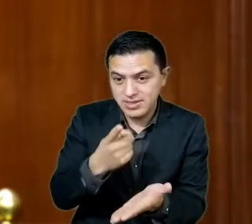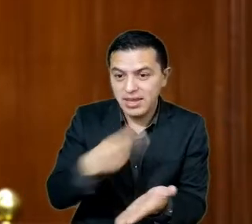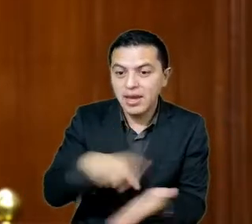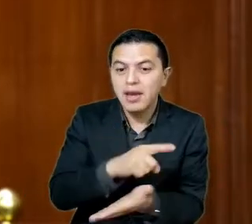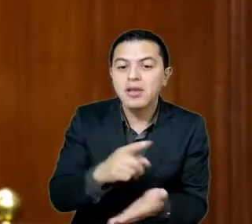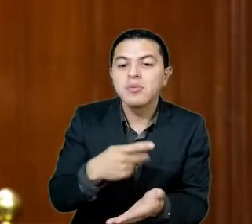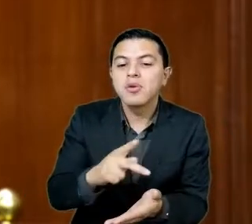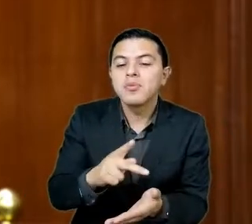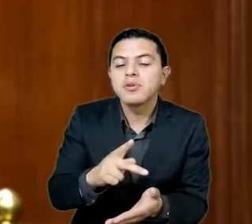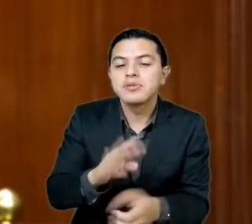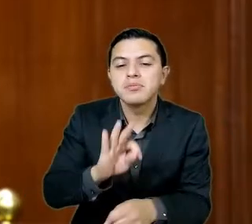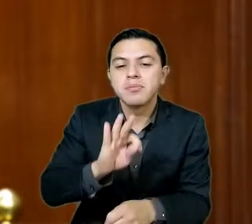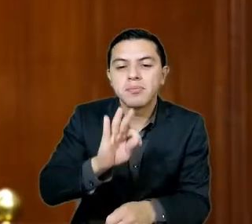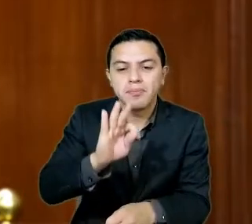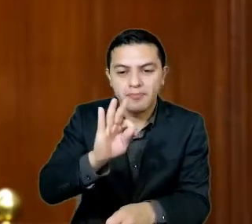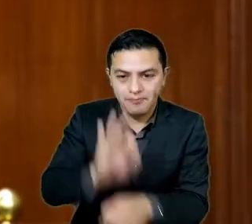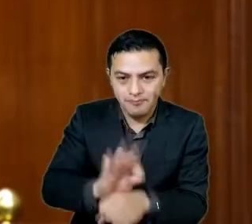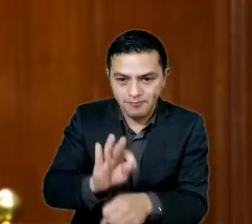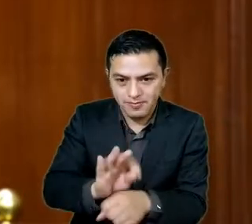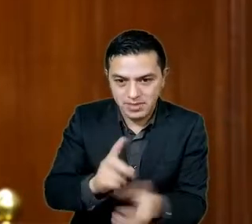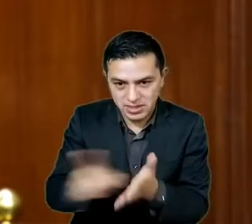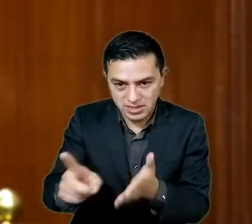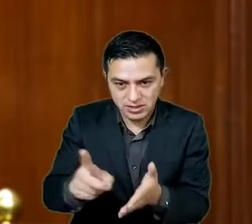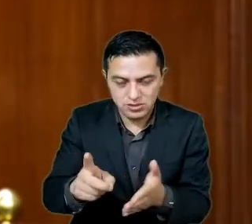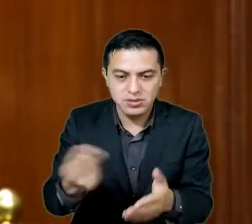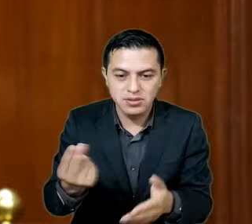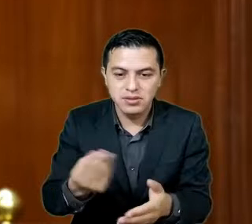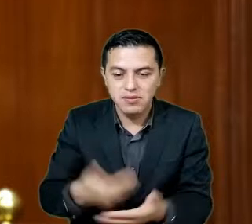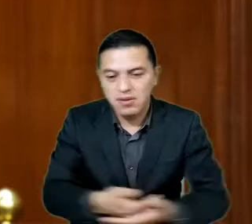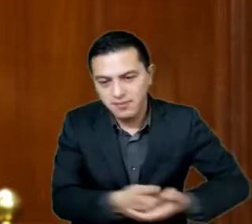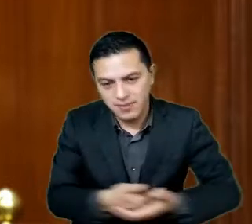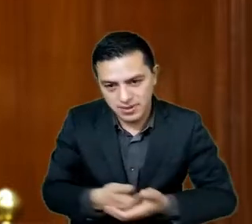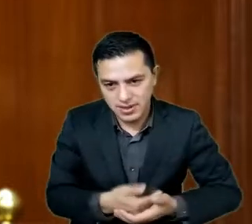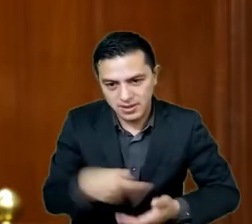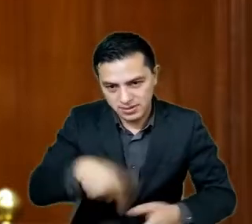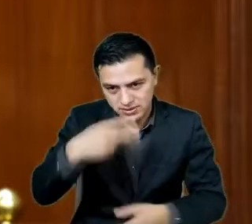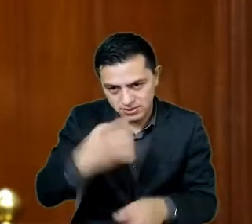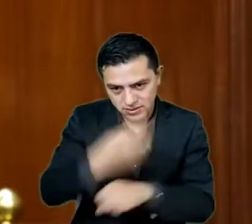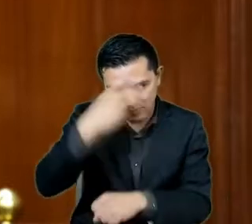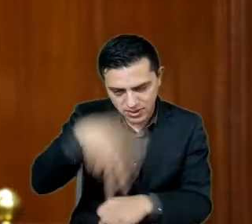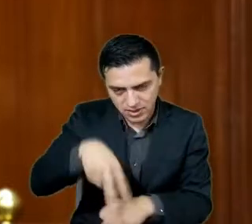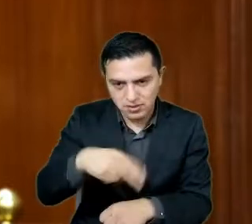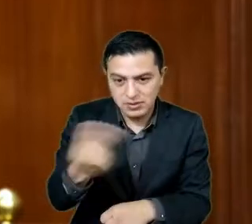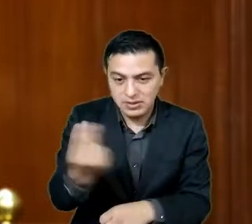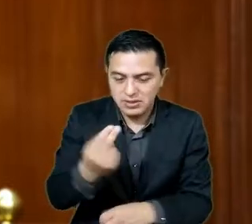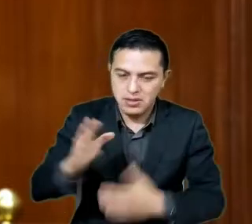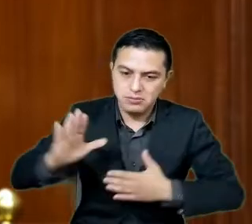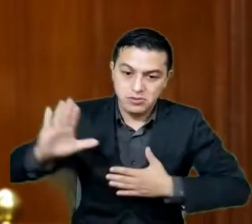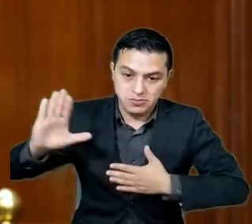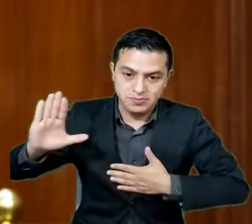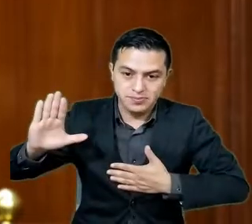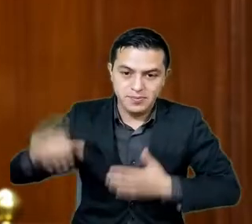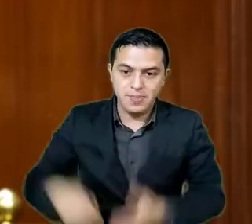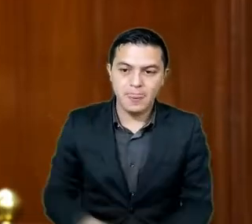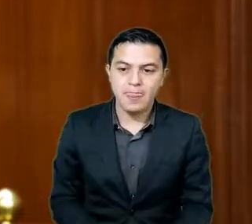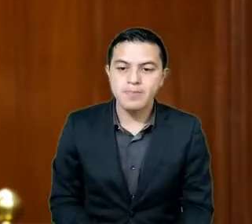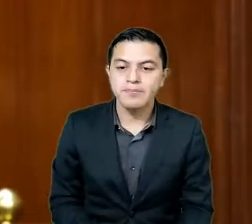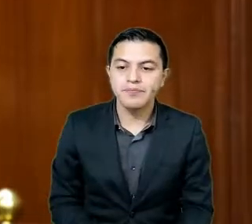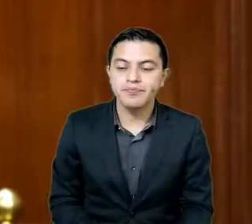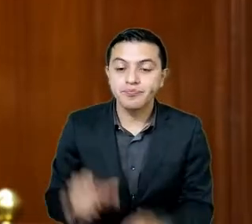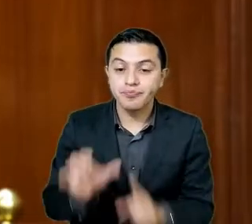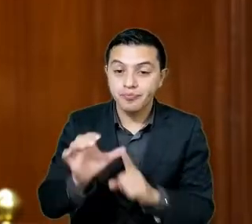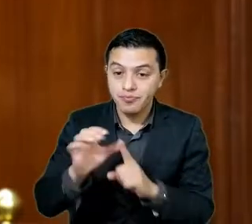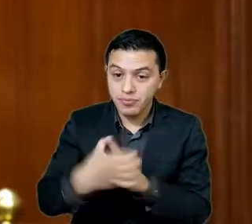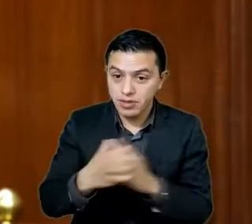derechos de niñas, niños, adolescentes y la primera infancia en el Estado de México. A la Comisión Especial han sido turnadas más